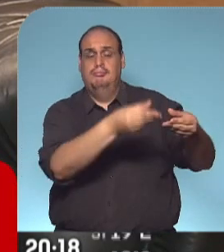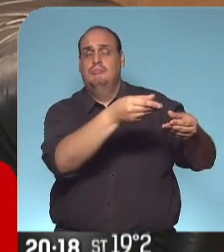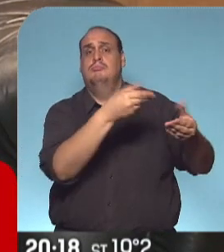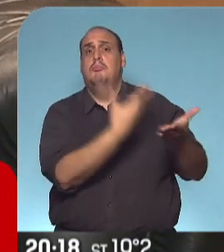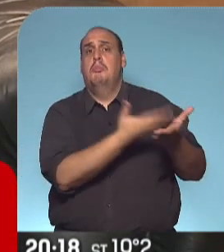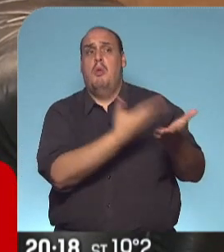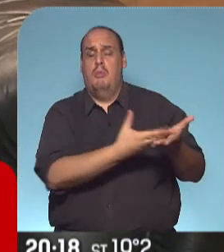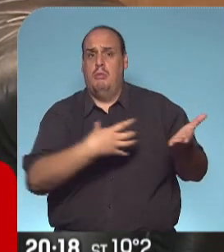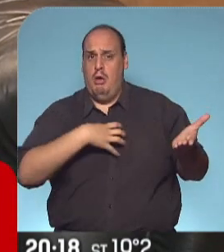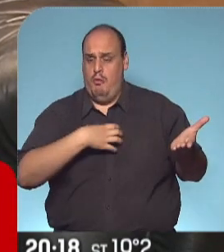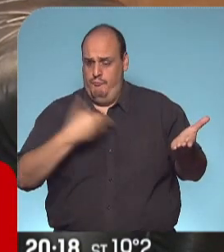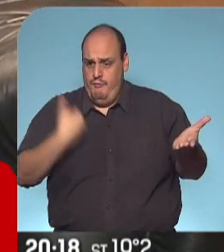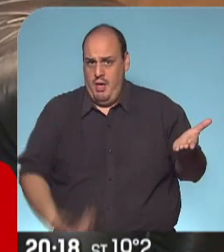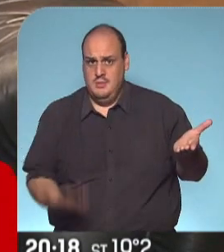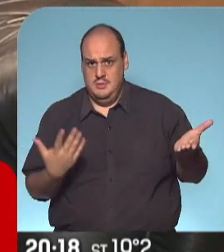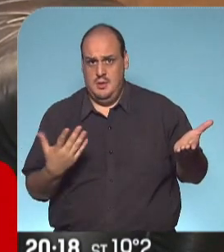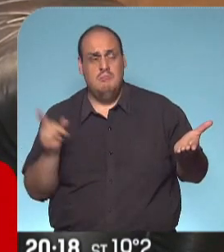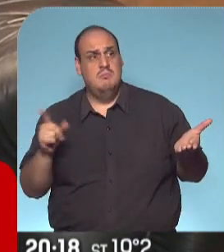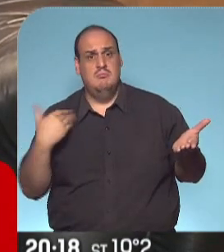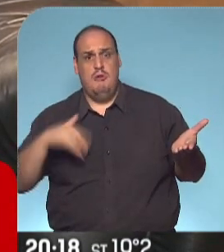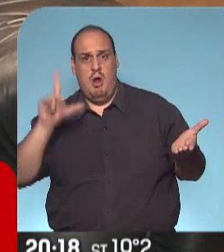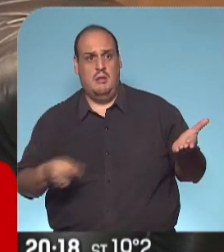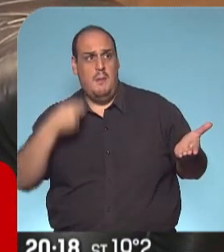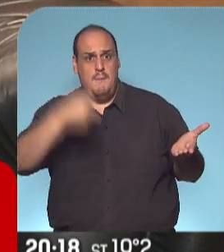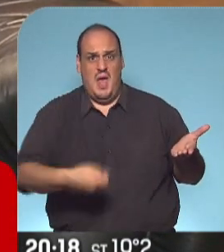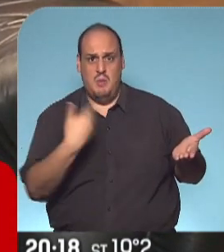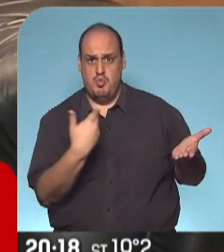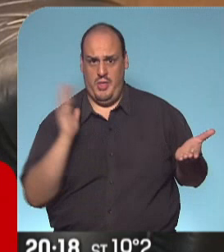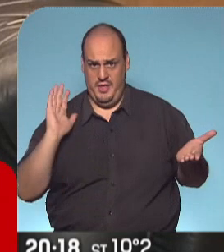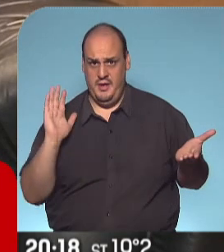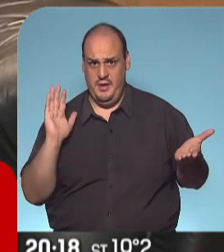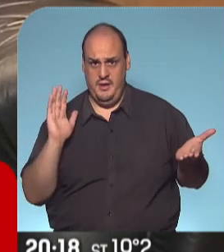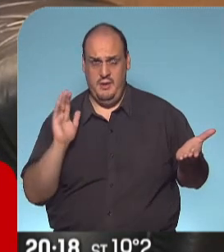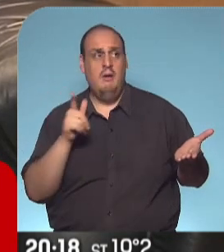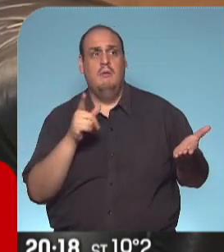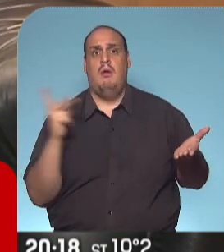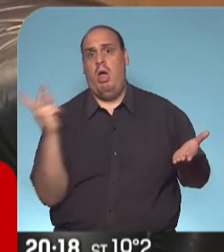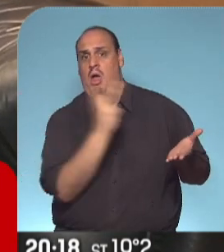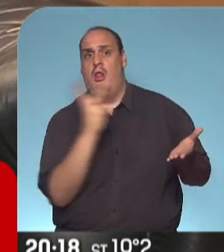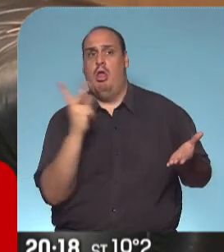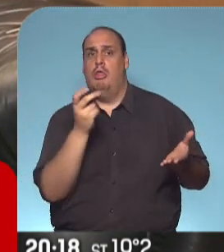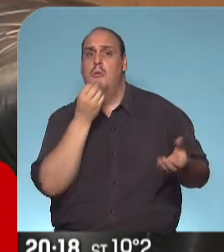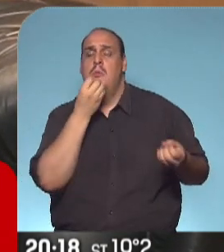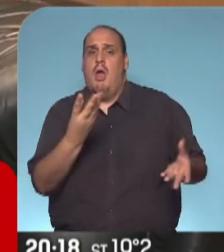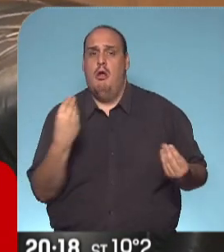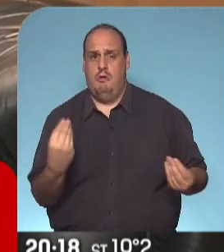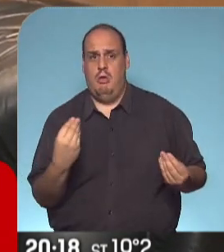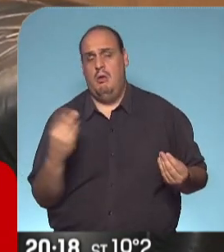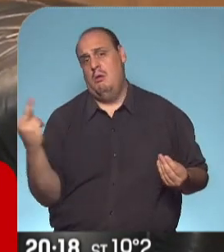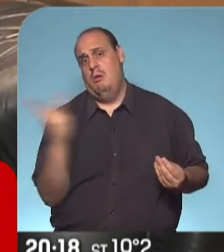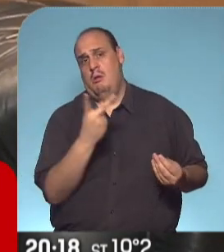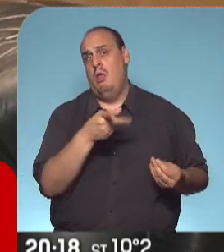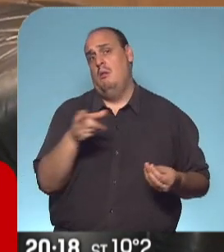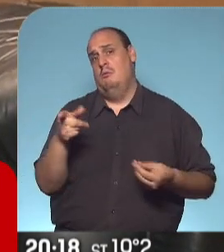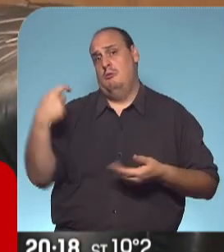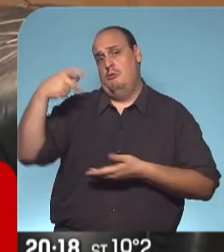propuesta de buena fe en el sentido que refleja lo que Argentina puede pagar. Y lo que le conviene a todas las partes es que la economía tenga condiciones para